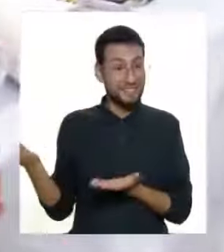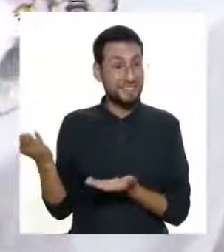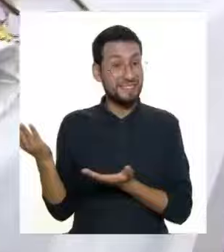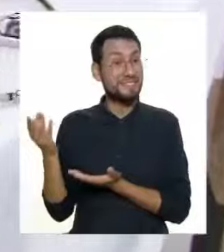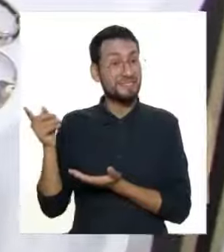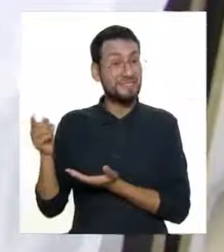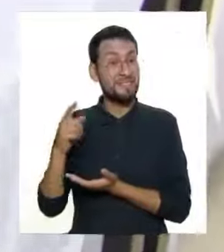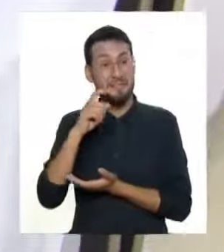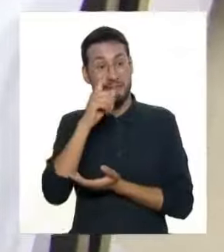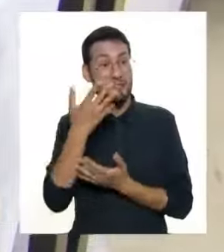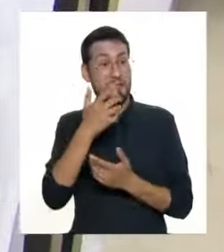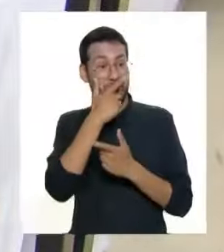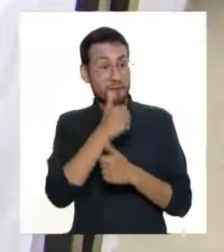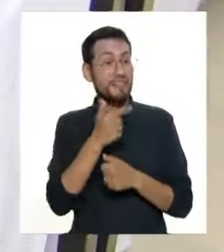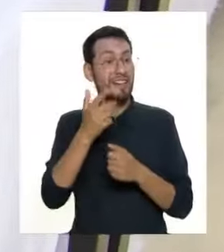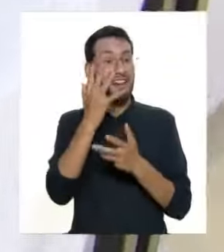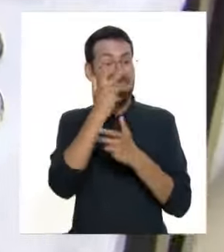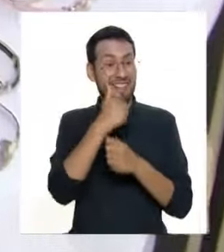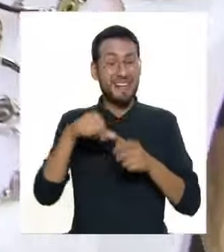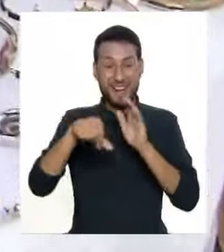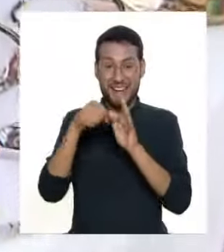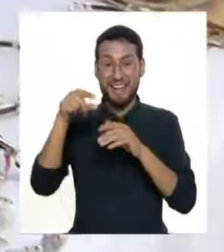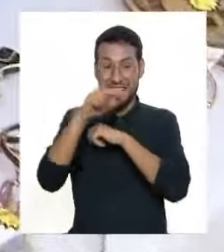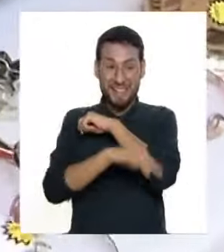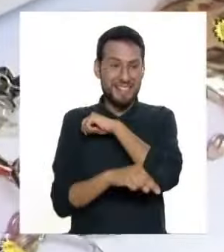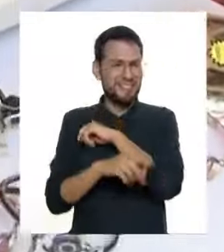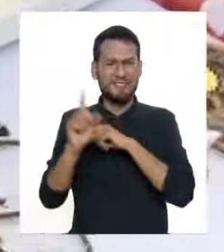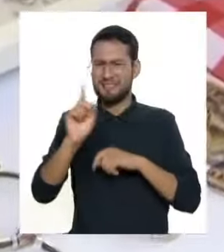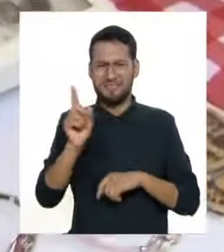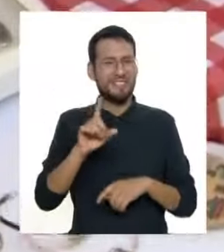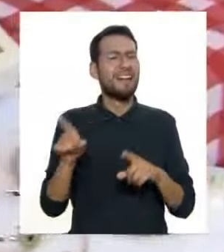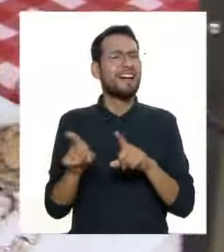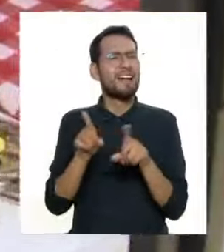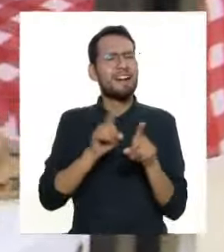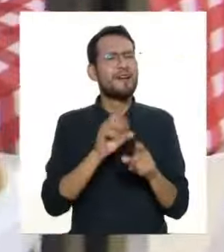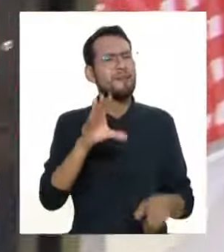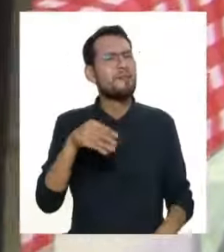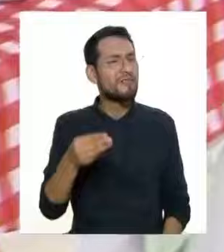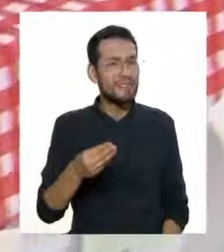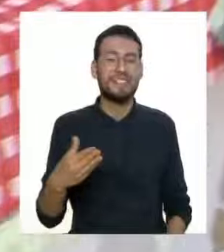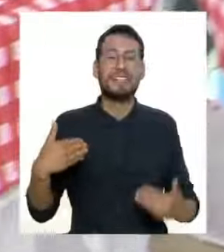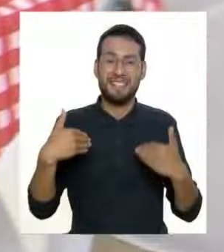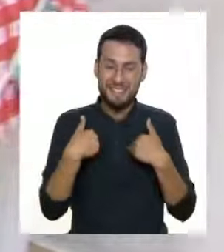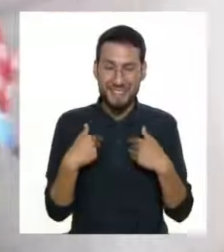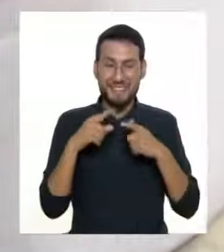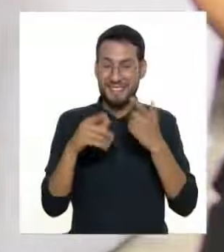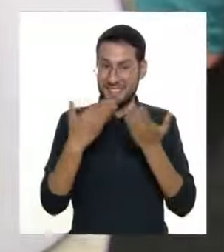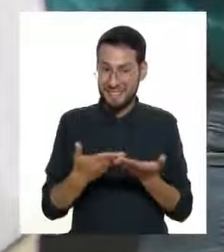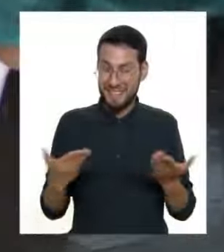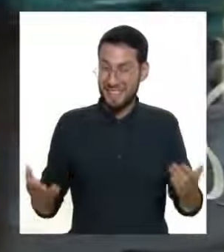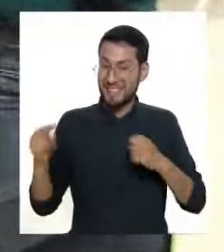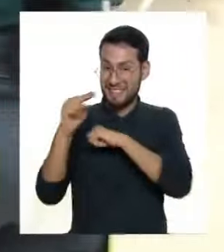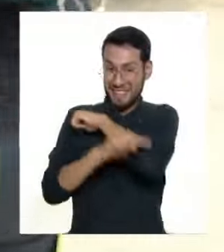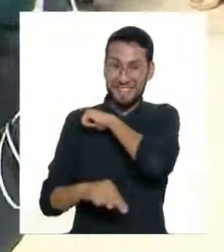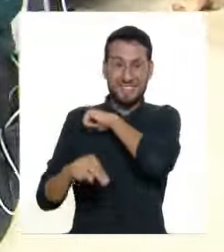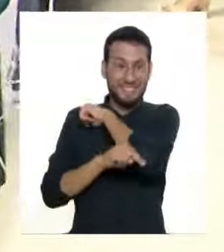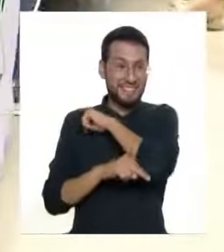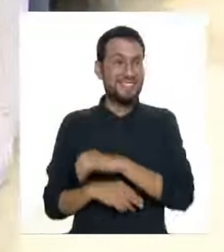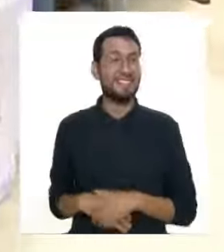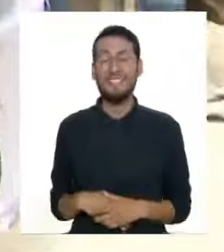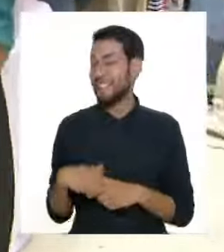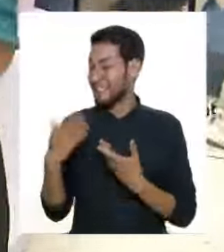por supuesto, un lujo tener nuestra artesanía nacional, no, porque también vamos a poder encontrar productos nacionales.